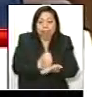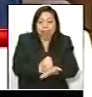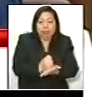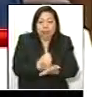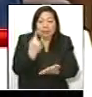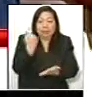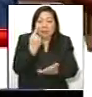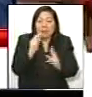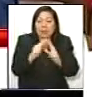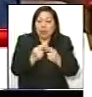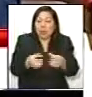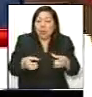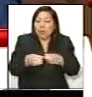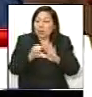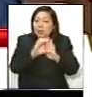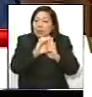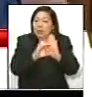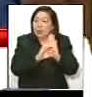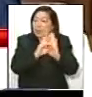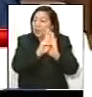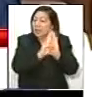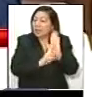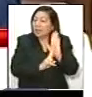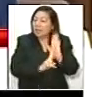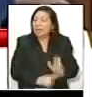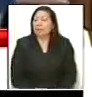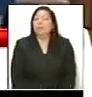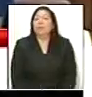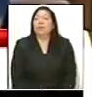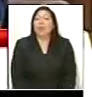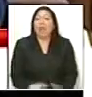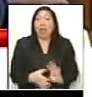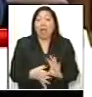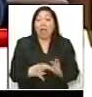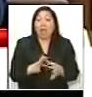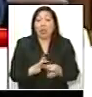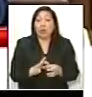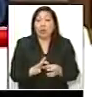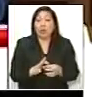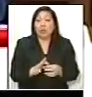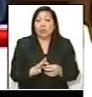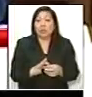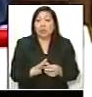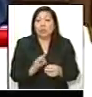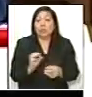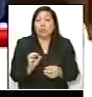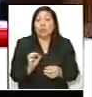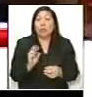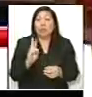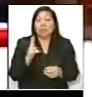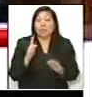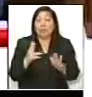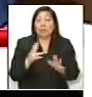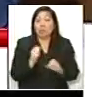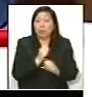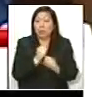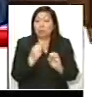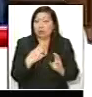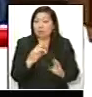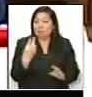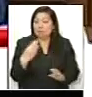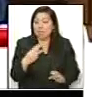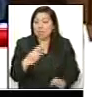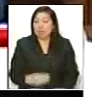primera sesión de la Comisión de Constitución y Reglamento en agosto del 2018, los días martes 9:30 de la mañana y los